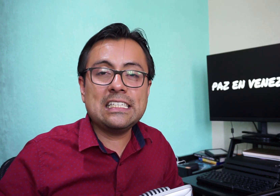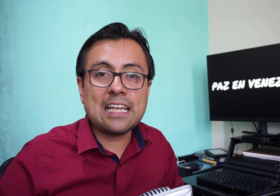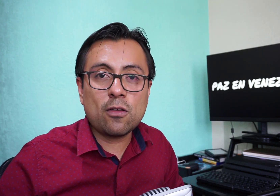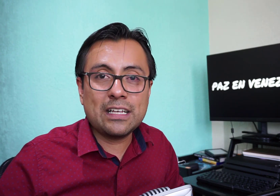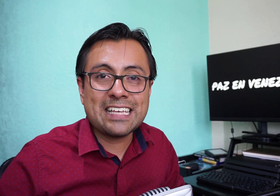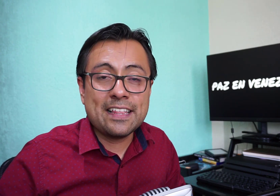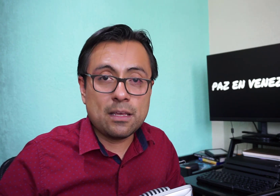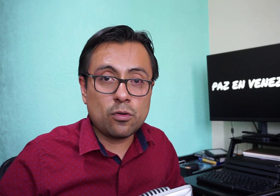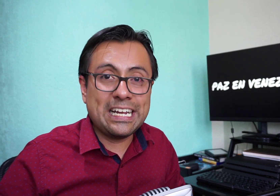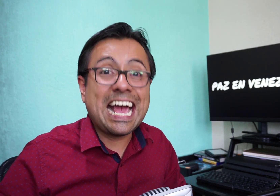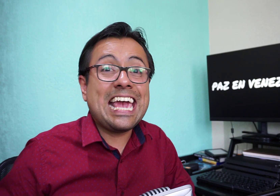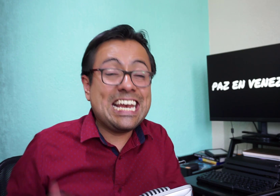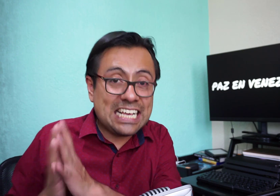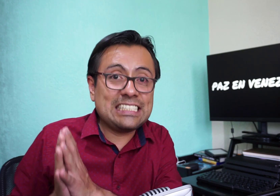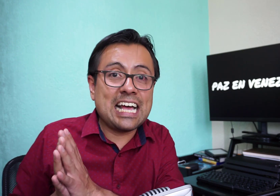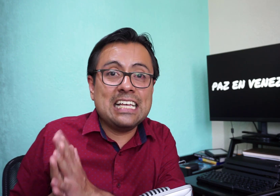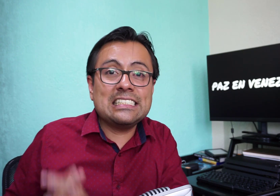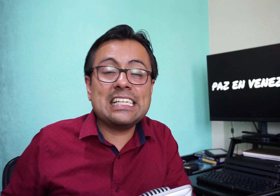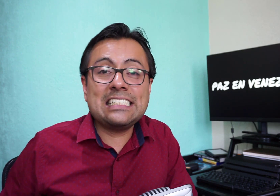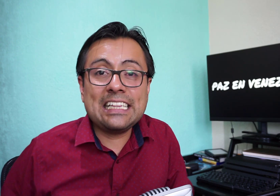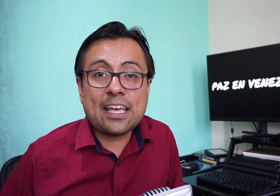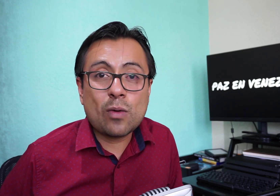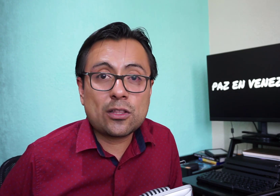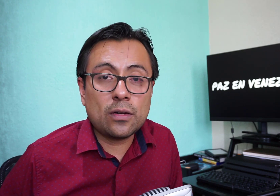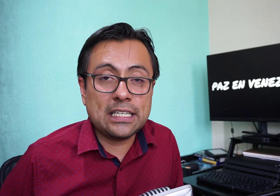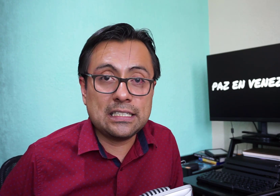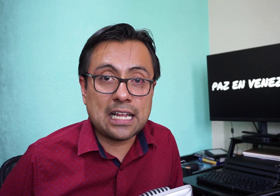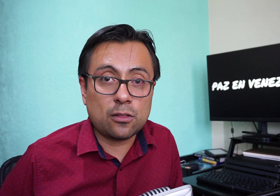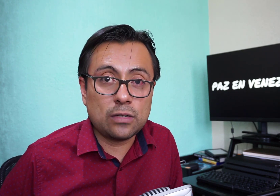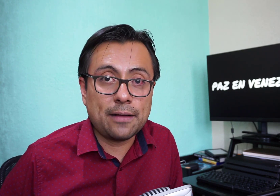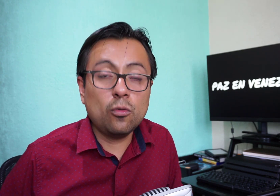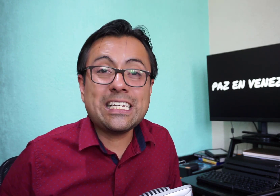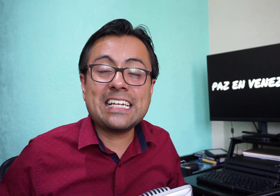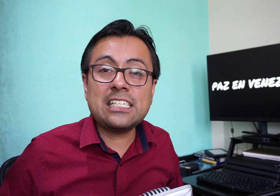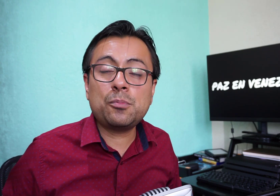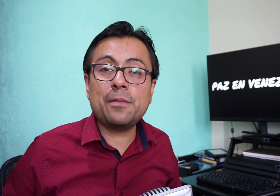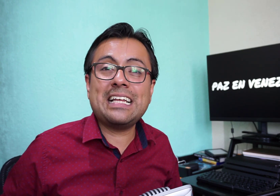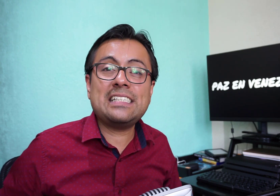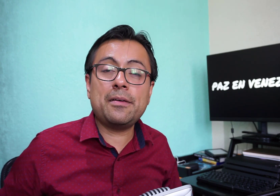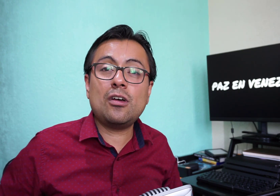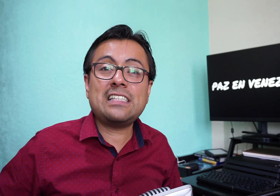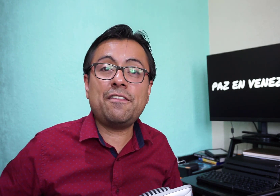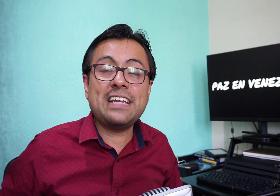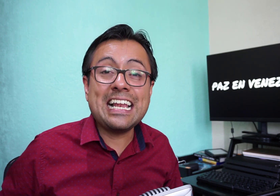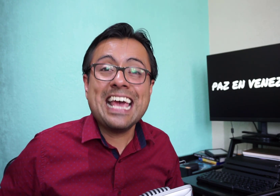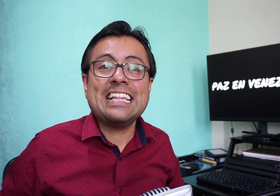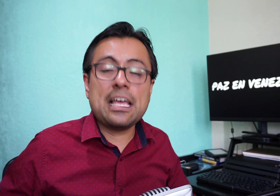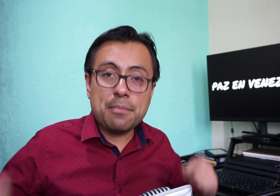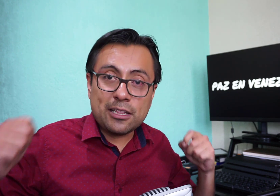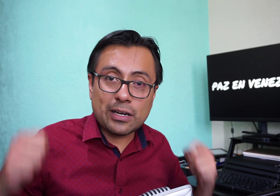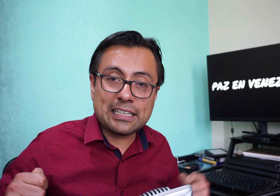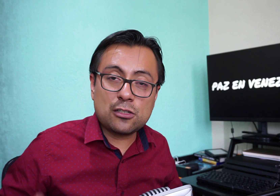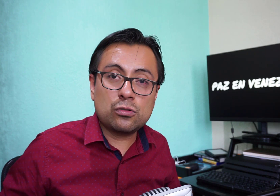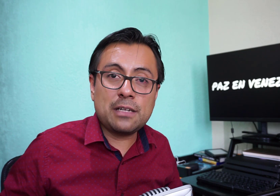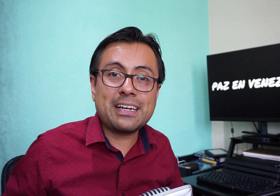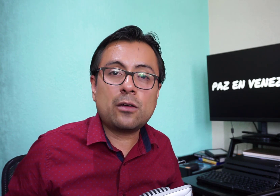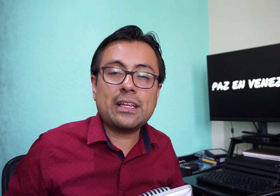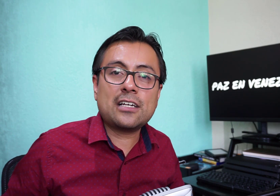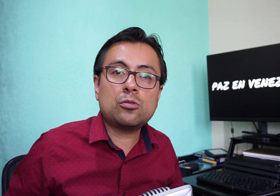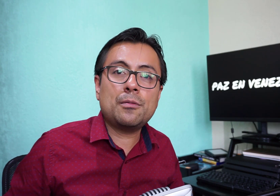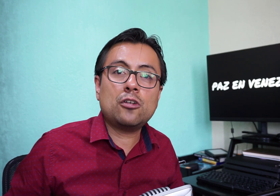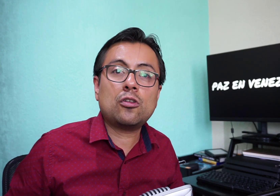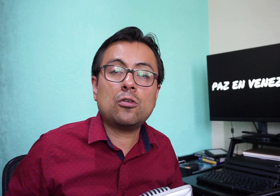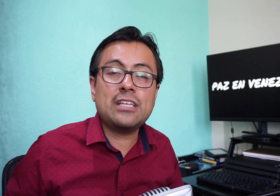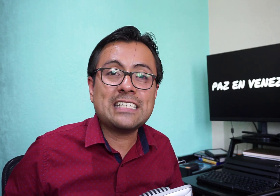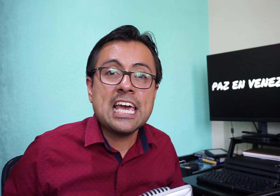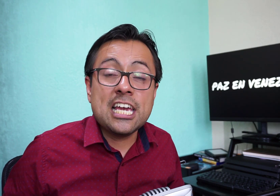los legisladores de Morena en esta 64 legislatura. Muchas gracias por ver este video hasta el final. Te invito a que te suscribas. Recuerda